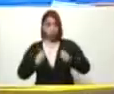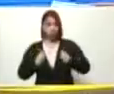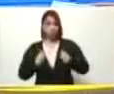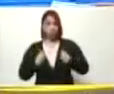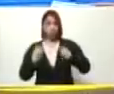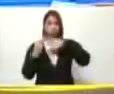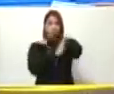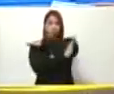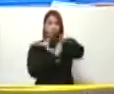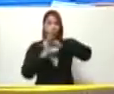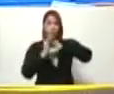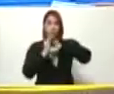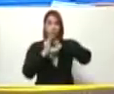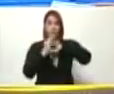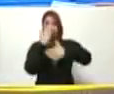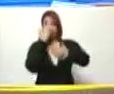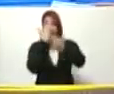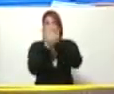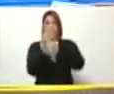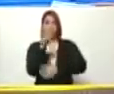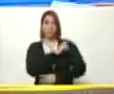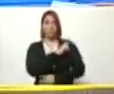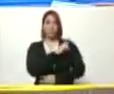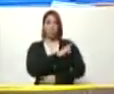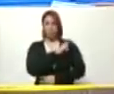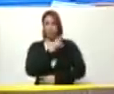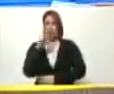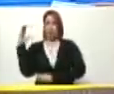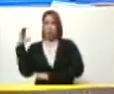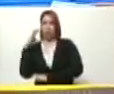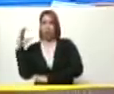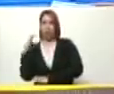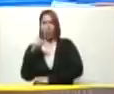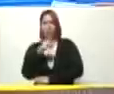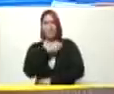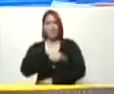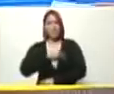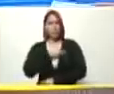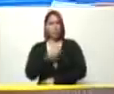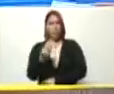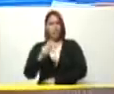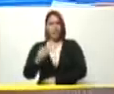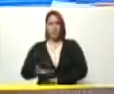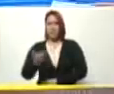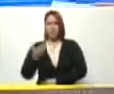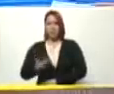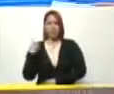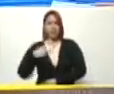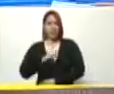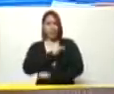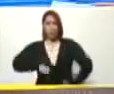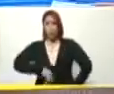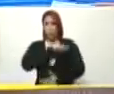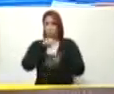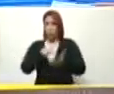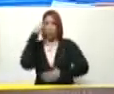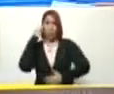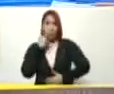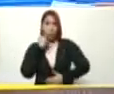la frontera venezolana con Colombia. Es una de las misiones más sagradas que tiene la Fuerza Armada Nacional